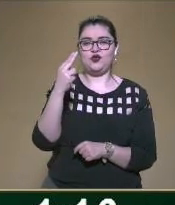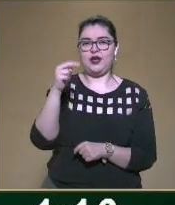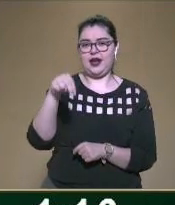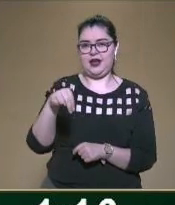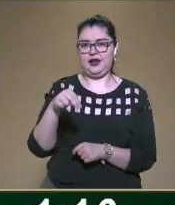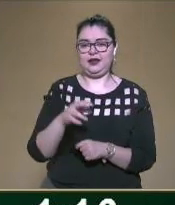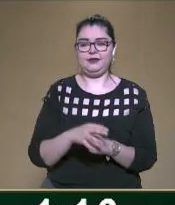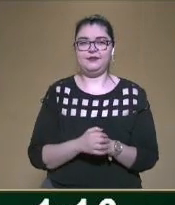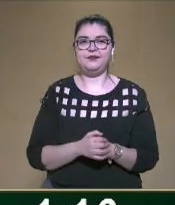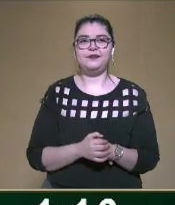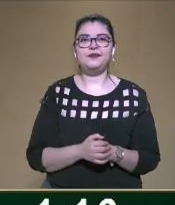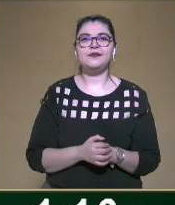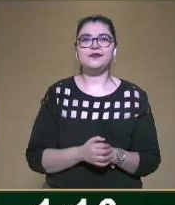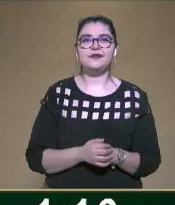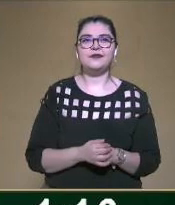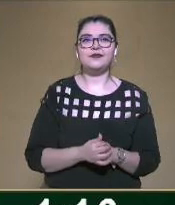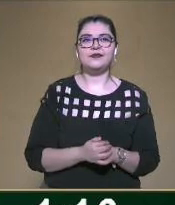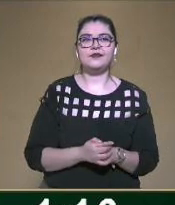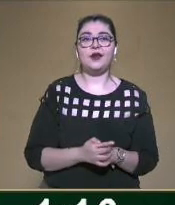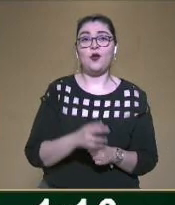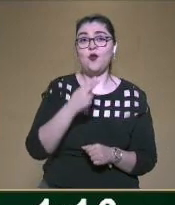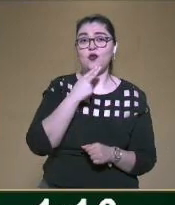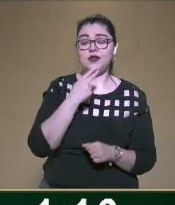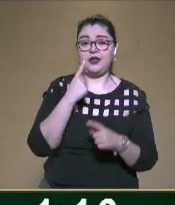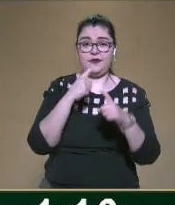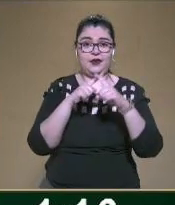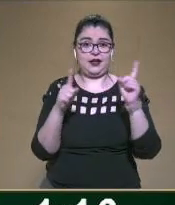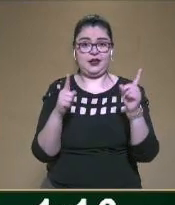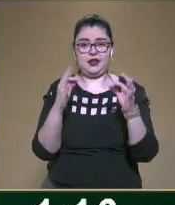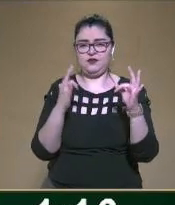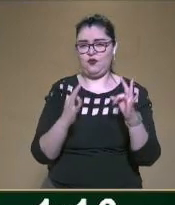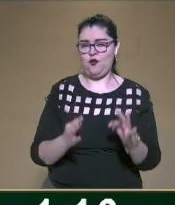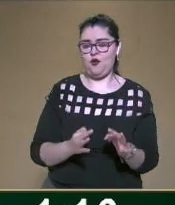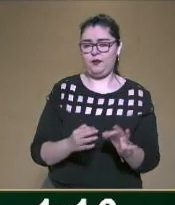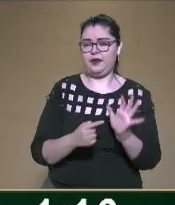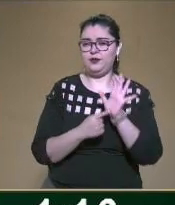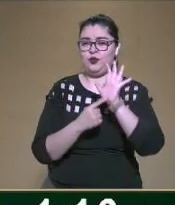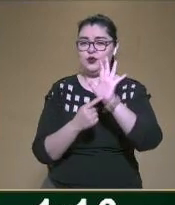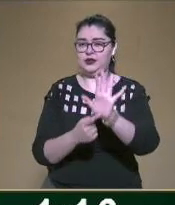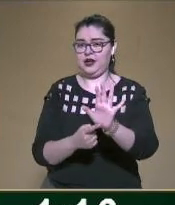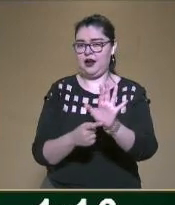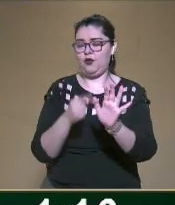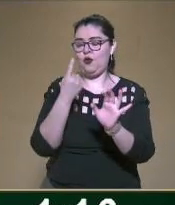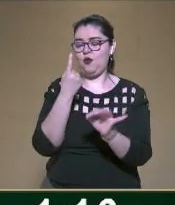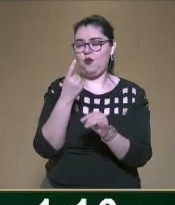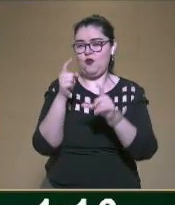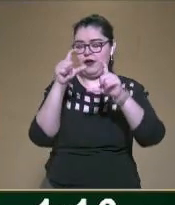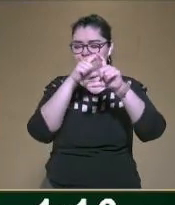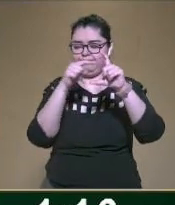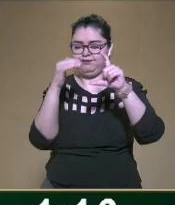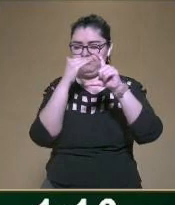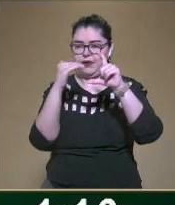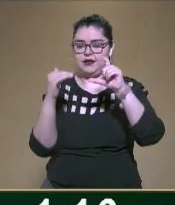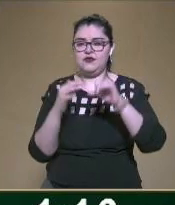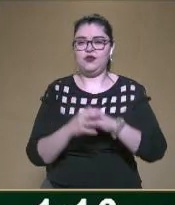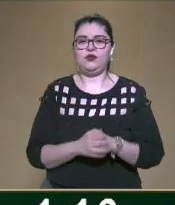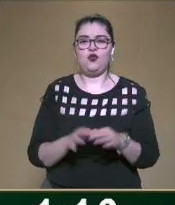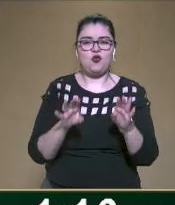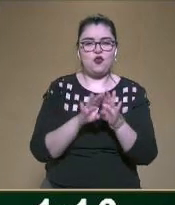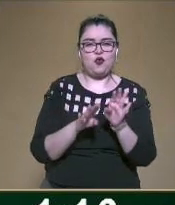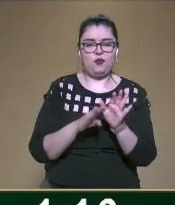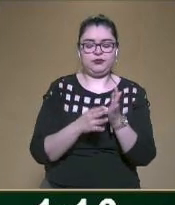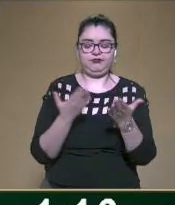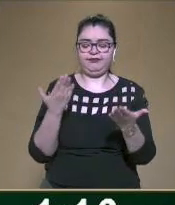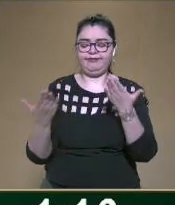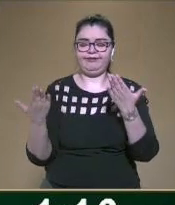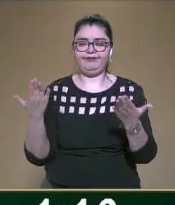énfasis? Utilice diversas formas aditivas para representar una fracción mixta. Recuerda que esa clase es para tercero y cuarto